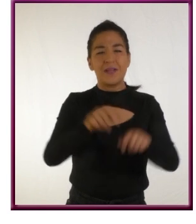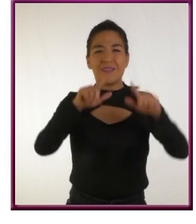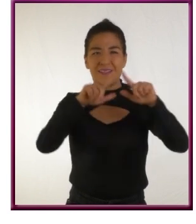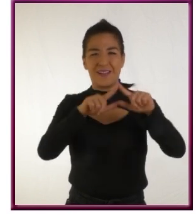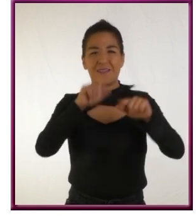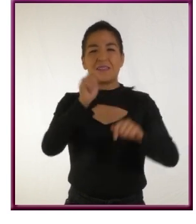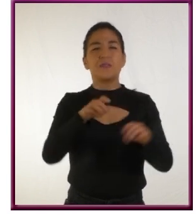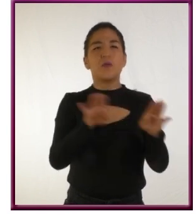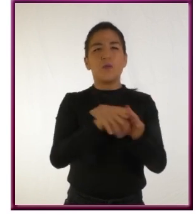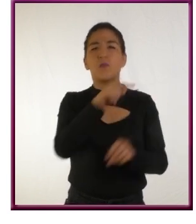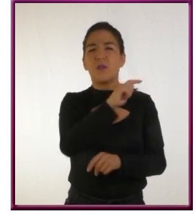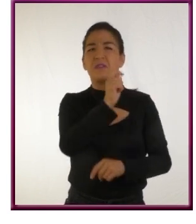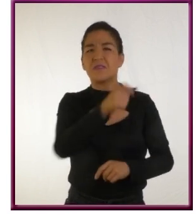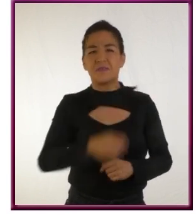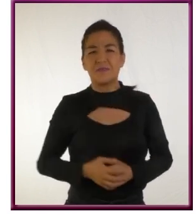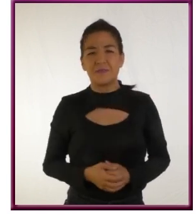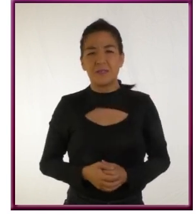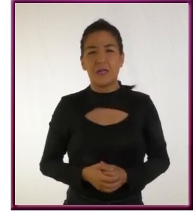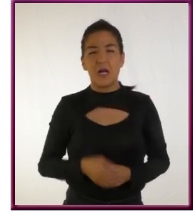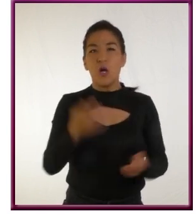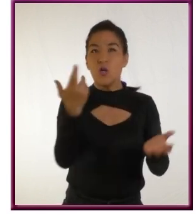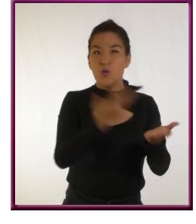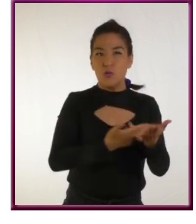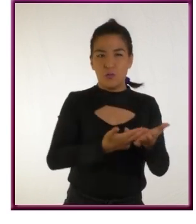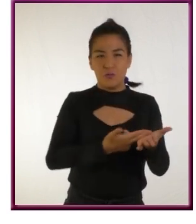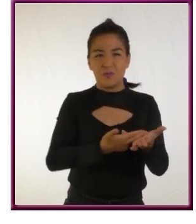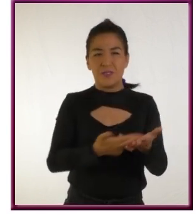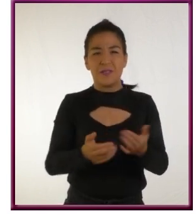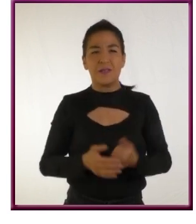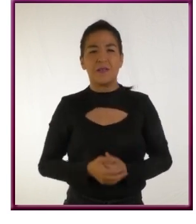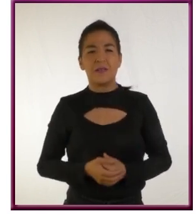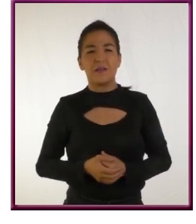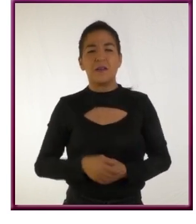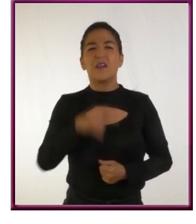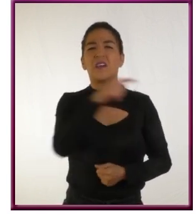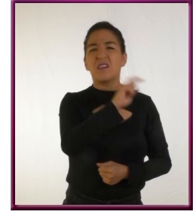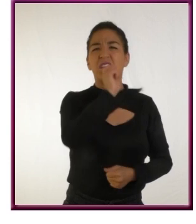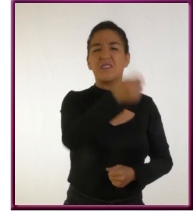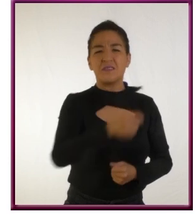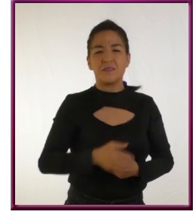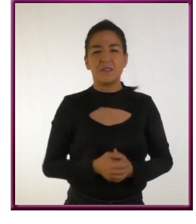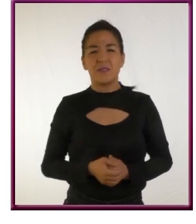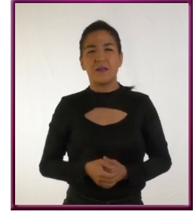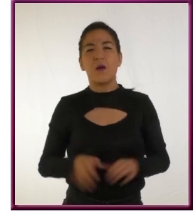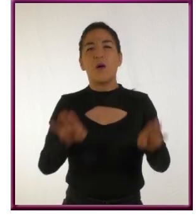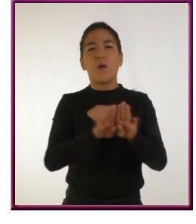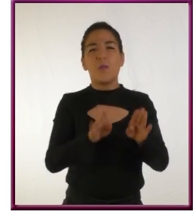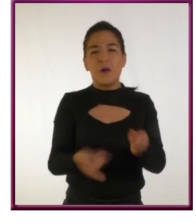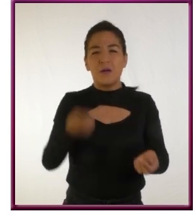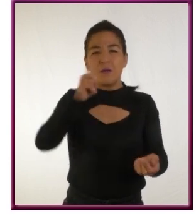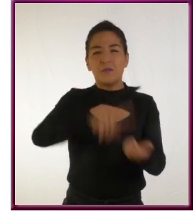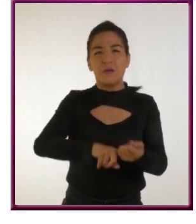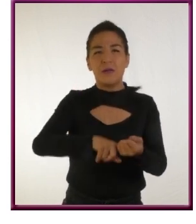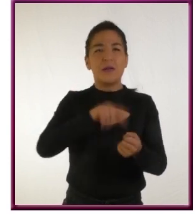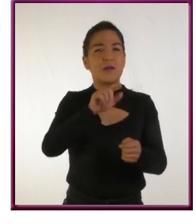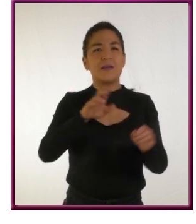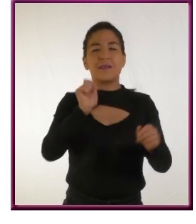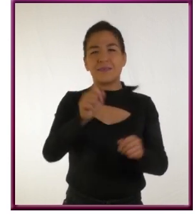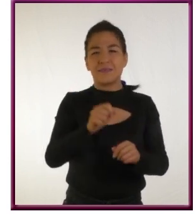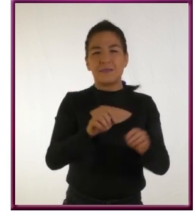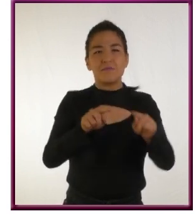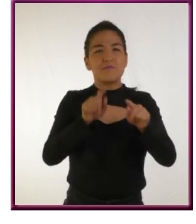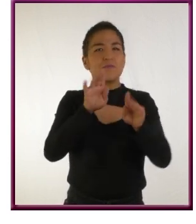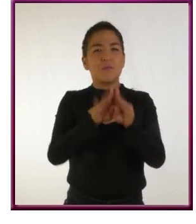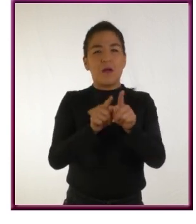simetrías de un triángulo equilátero, excepto que, por ejemplo, el rosa representa ahora girar sobre un